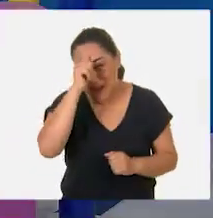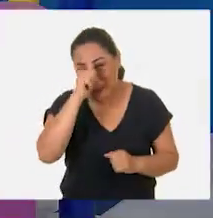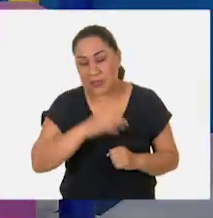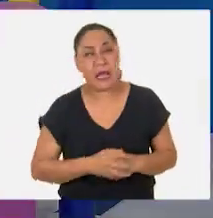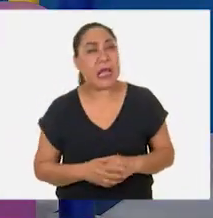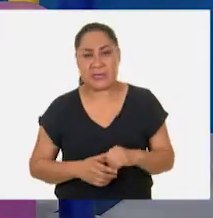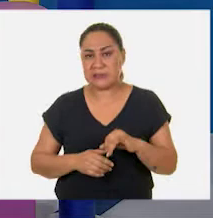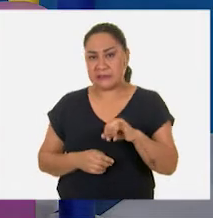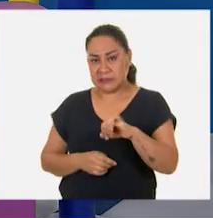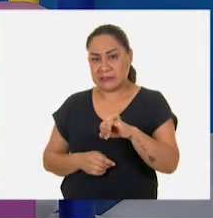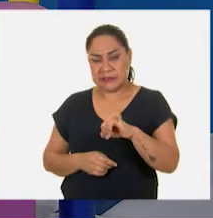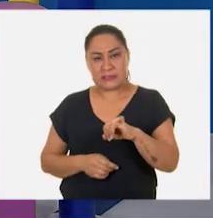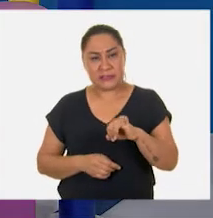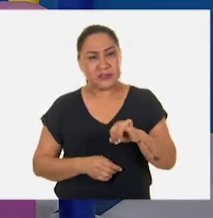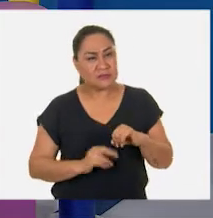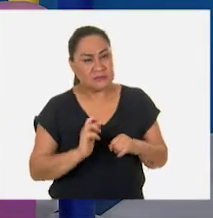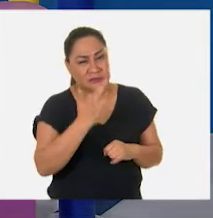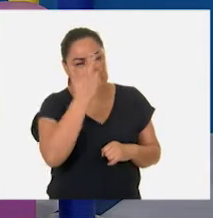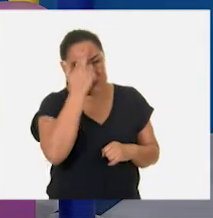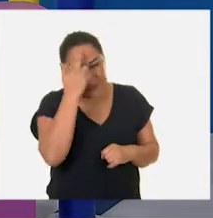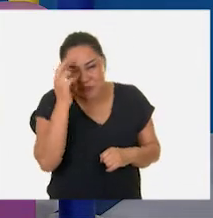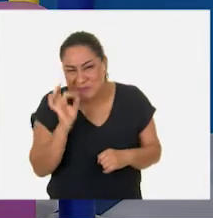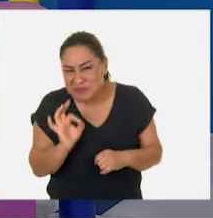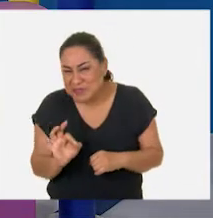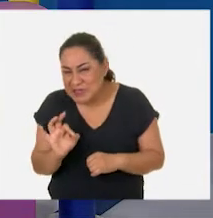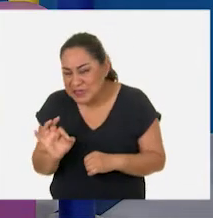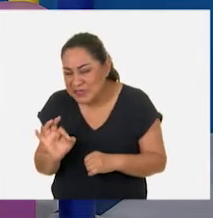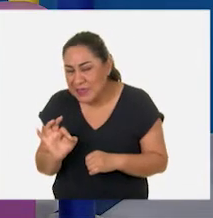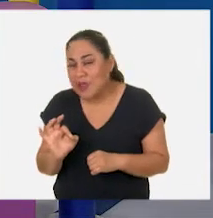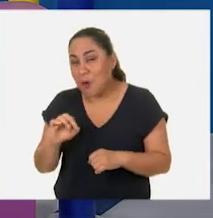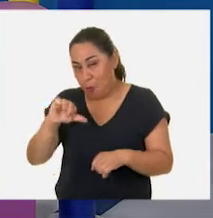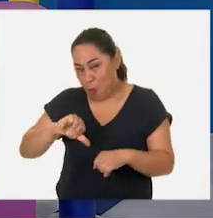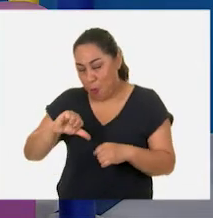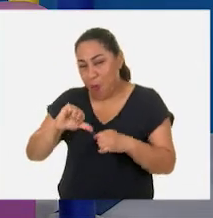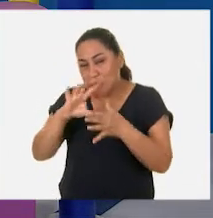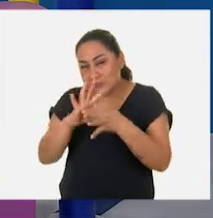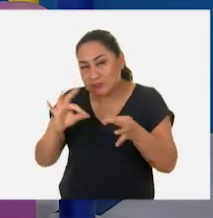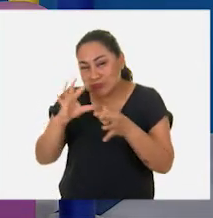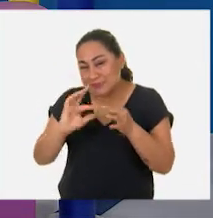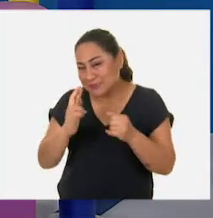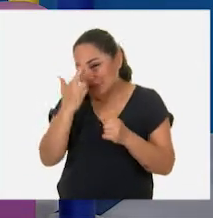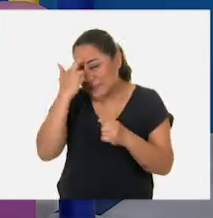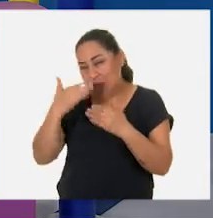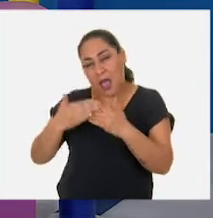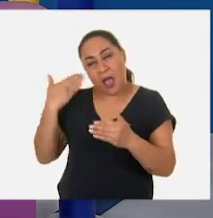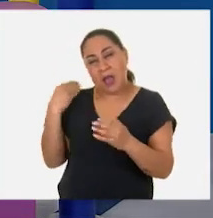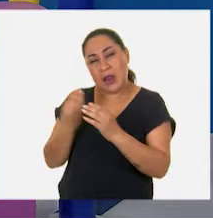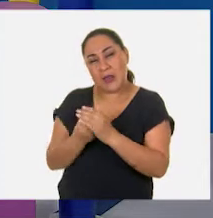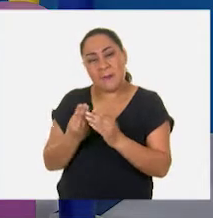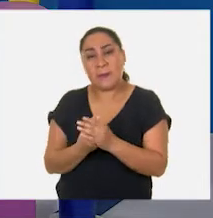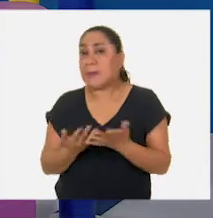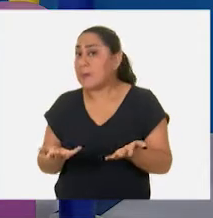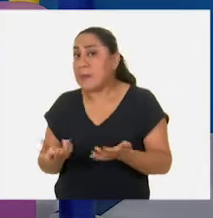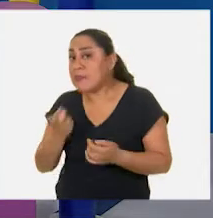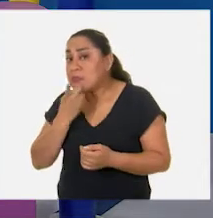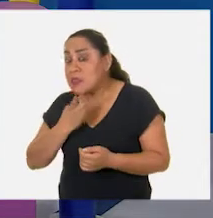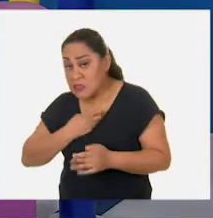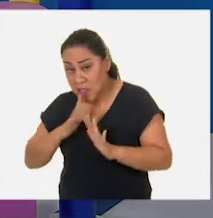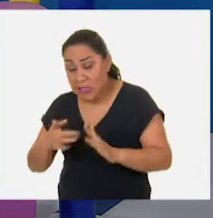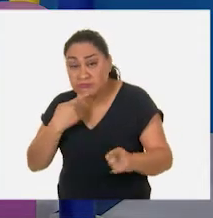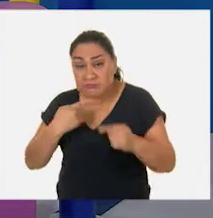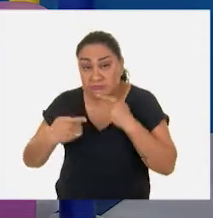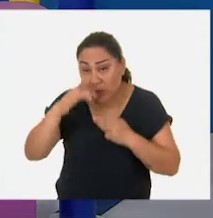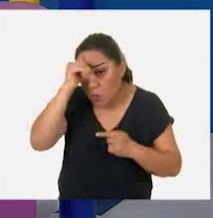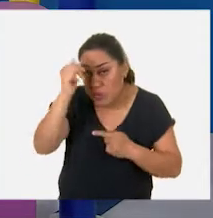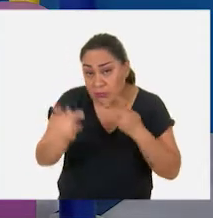hecho, justo nos estábamos acordando de eso al principio de esta clase. Y dinos, Ale, ¿sí lo consensuaron entre todo